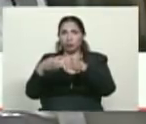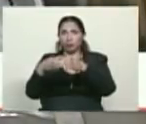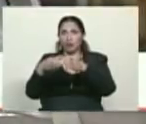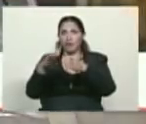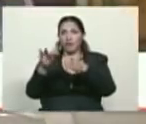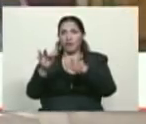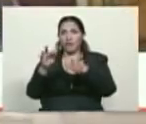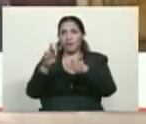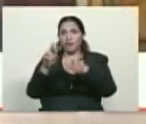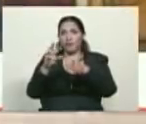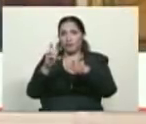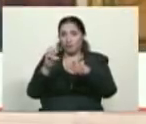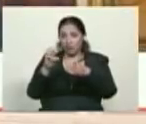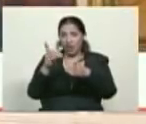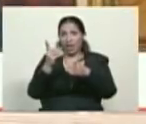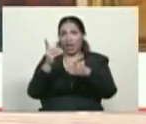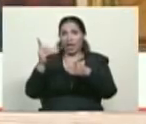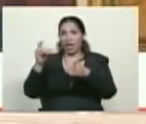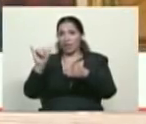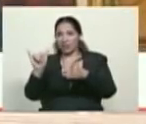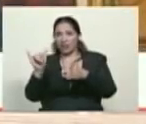Ya él se había reunido con Freddy Bernal